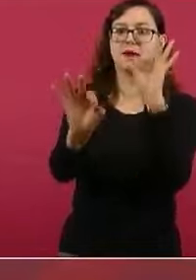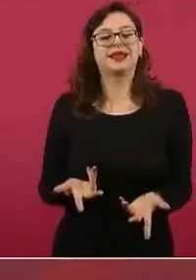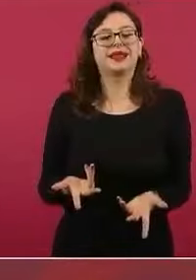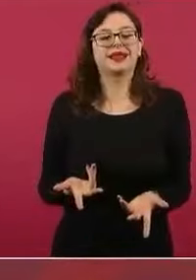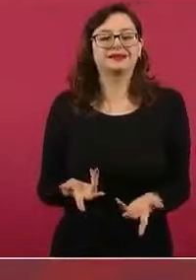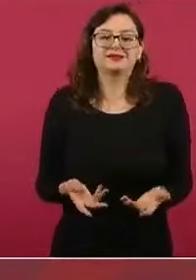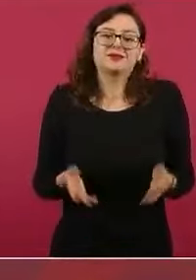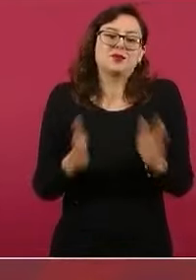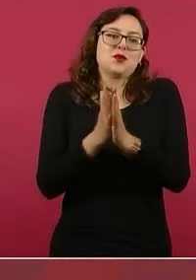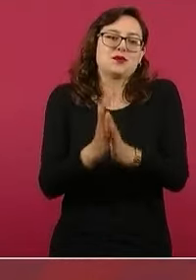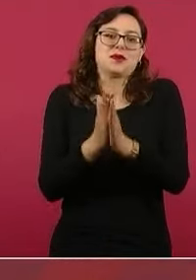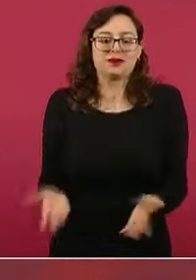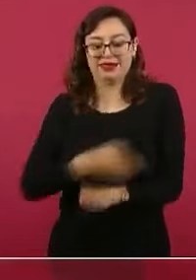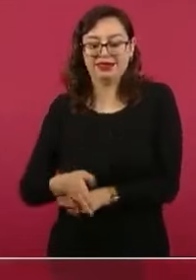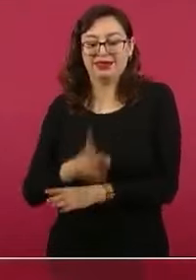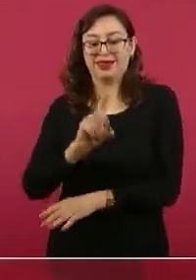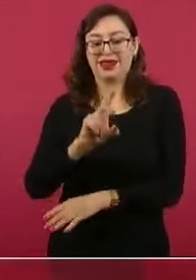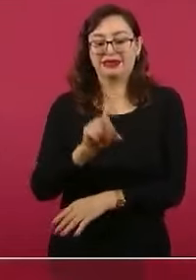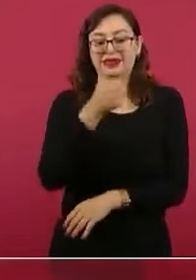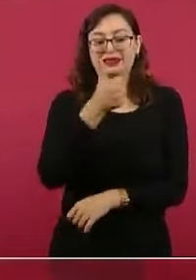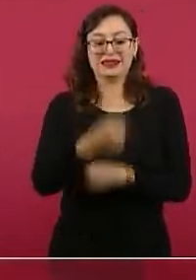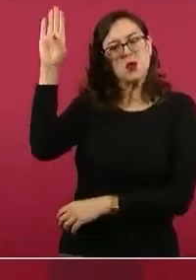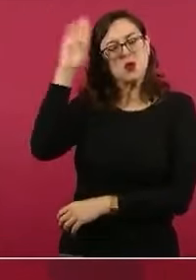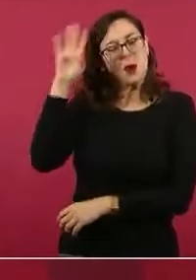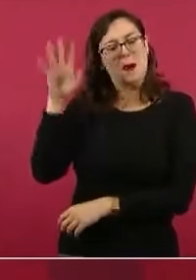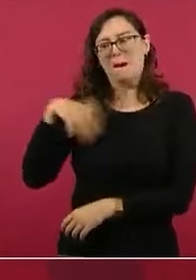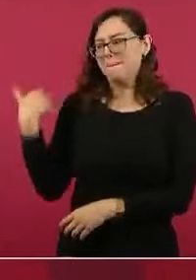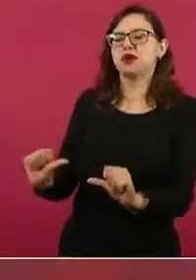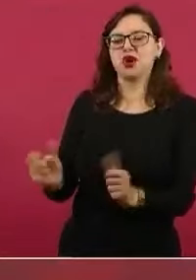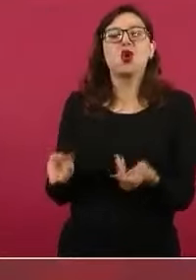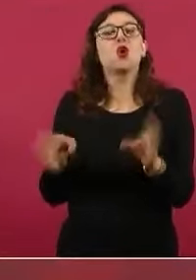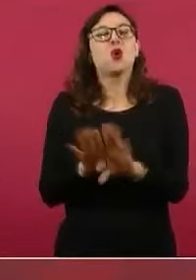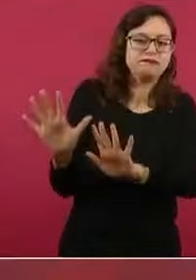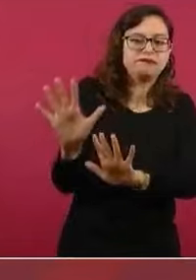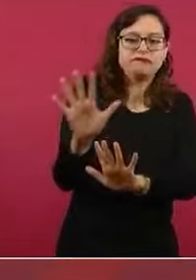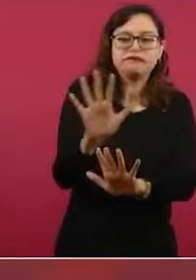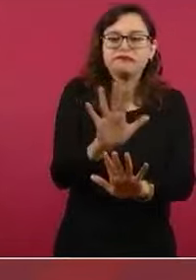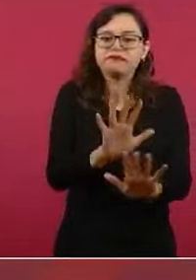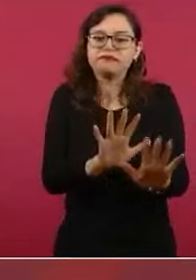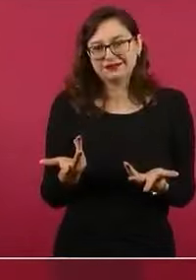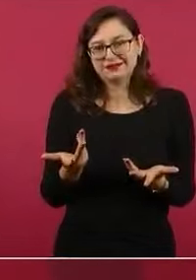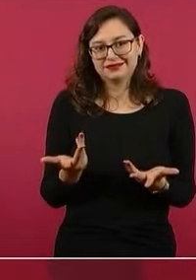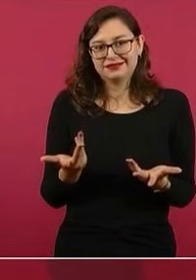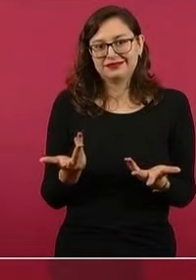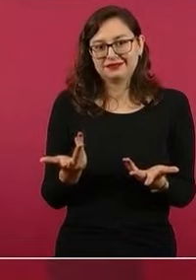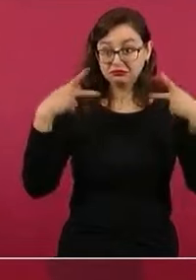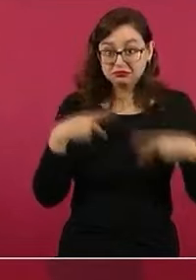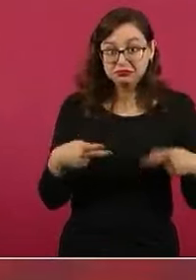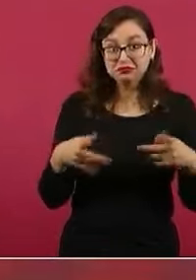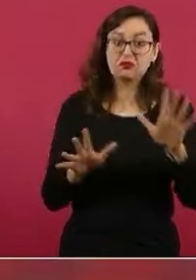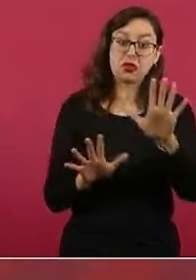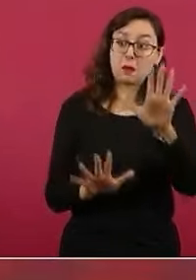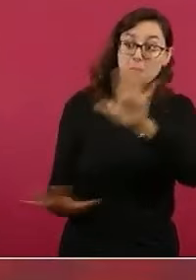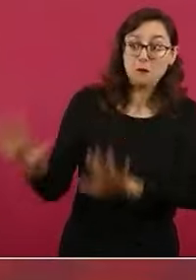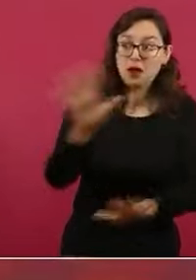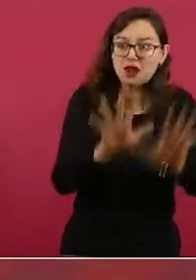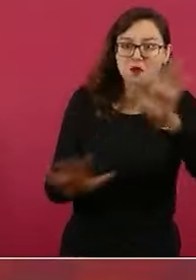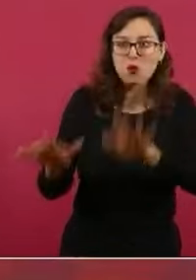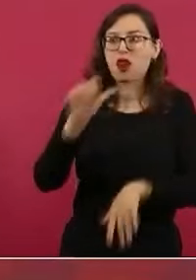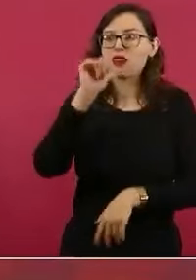saqueo en 36 años que no tiene precedente si no se manipula, si no se utiliza todo